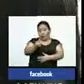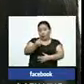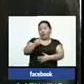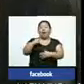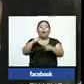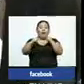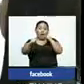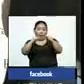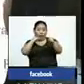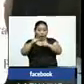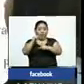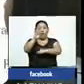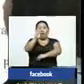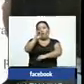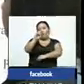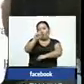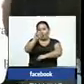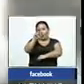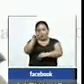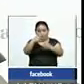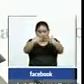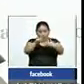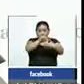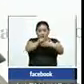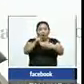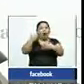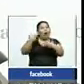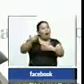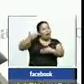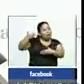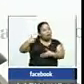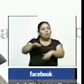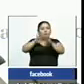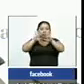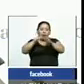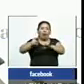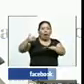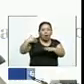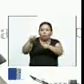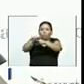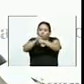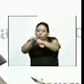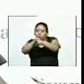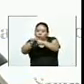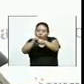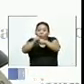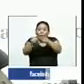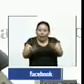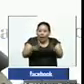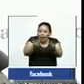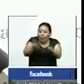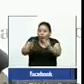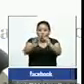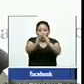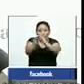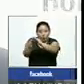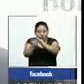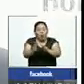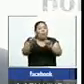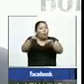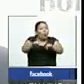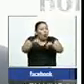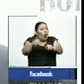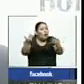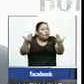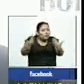de Inversiones Bolívar señaló que desde hace 10 años han venido trabajando en prácticas en beneficio de las comunidades. Por esa razón